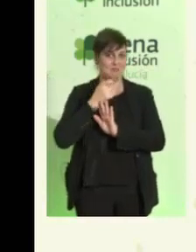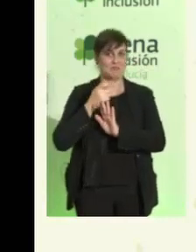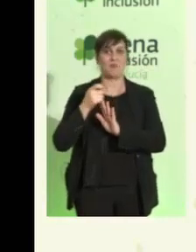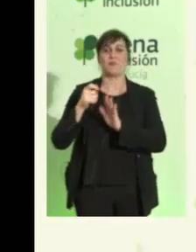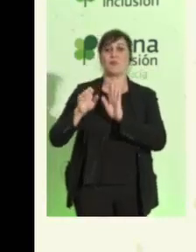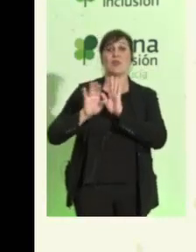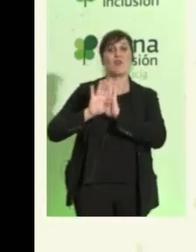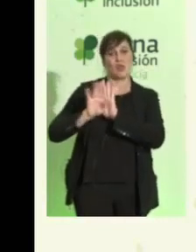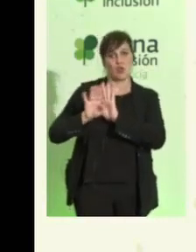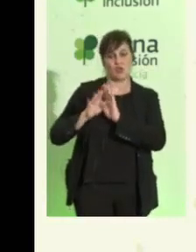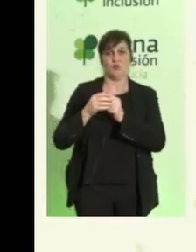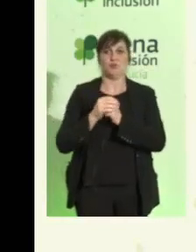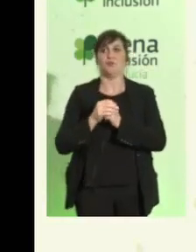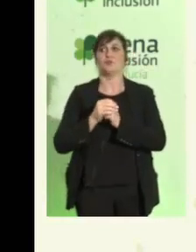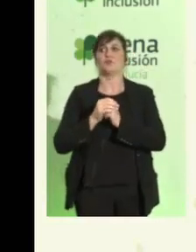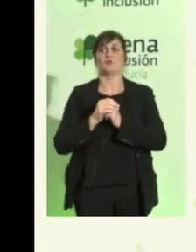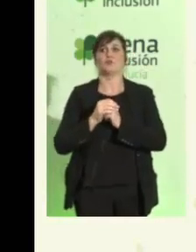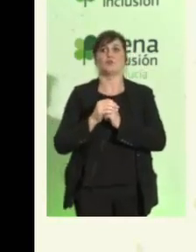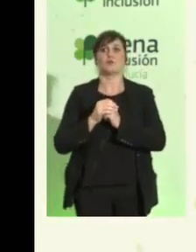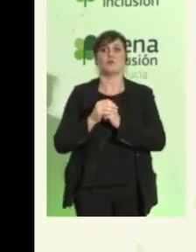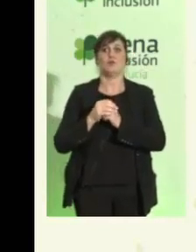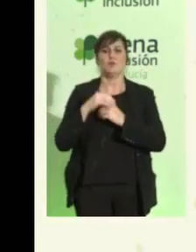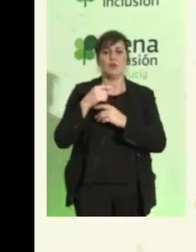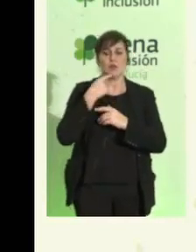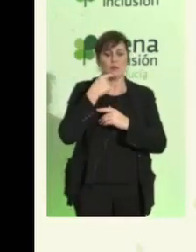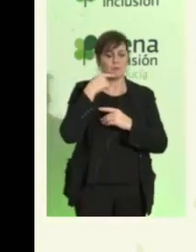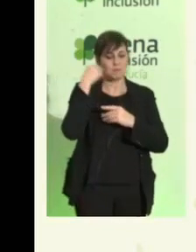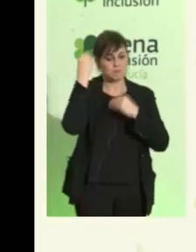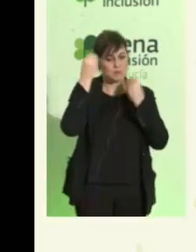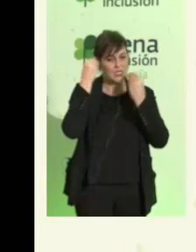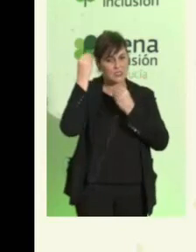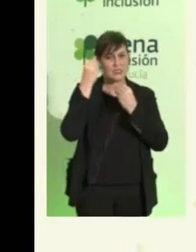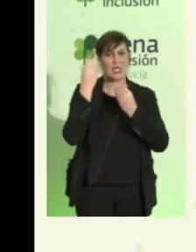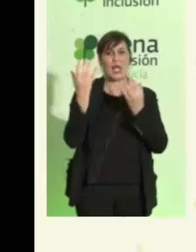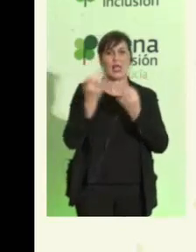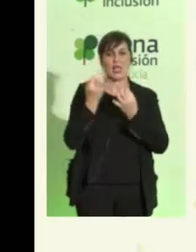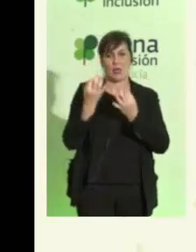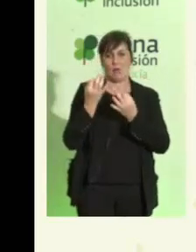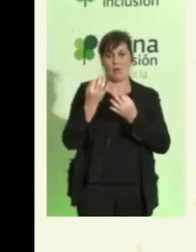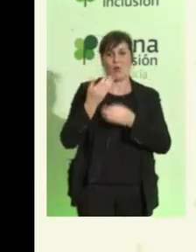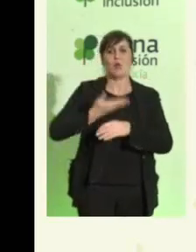cero. Tenemos que pensar en lo que es realmente importante.